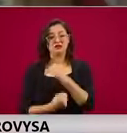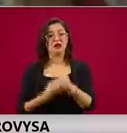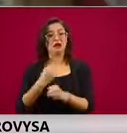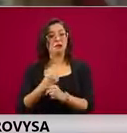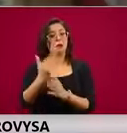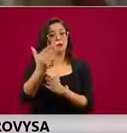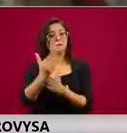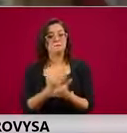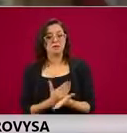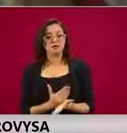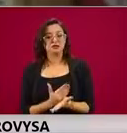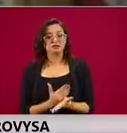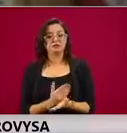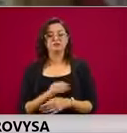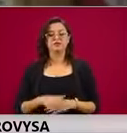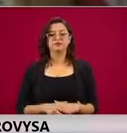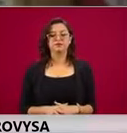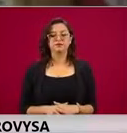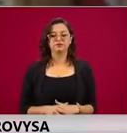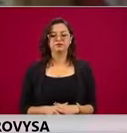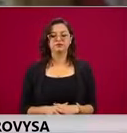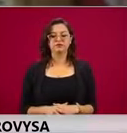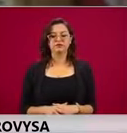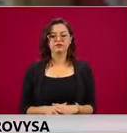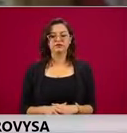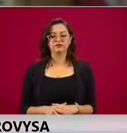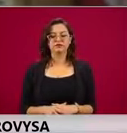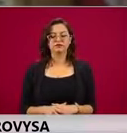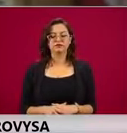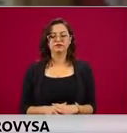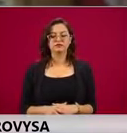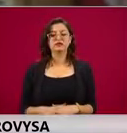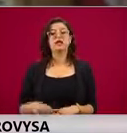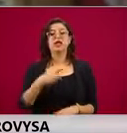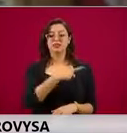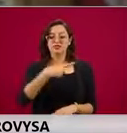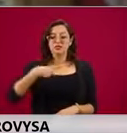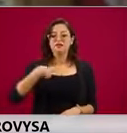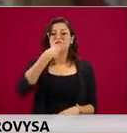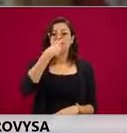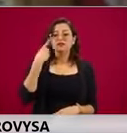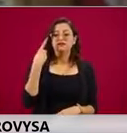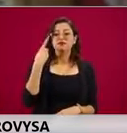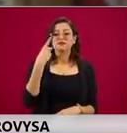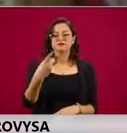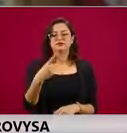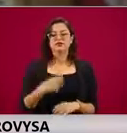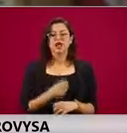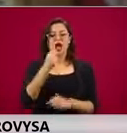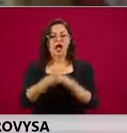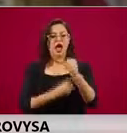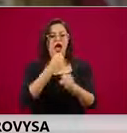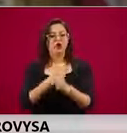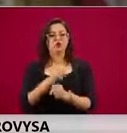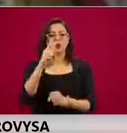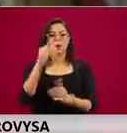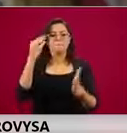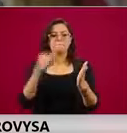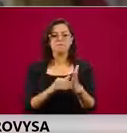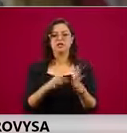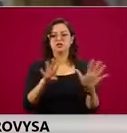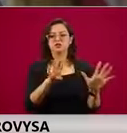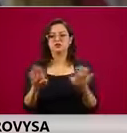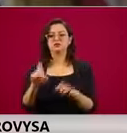equivoqué. Estoy engañado. Yo creo que a eso iba, ¿eh? Es asesor, yo creo, en campaña. E incluso